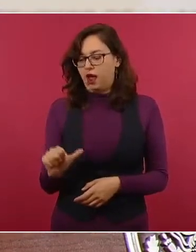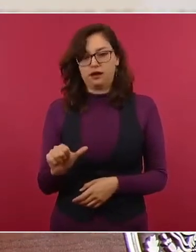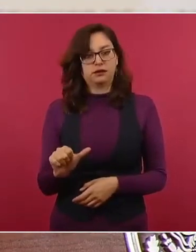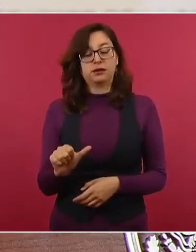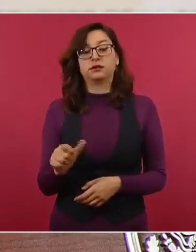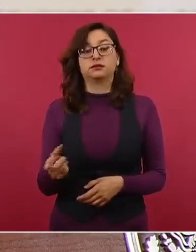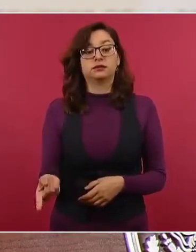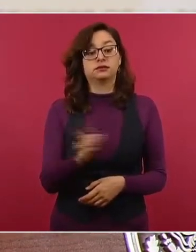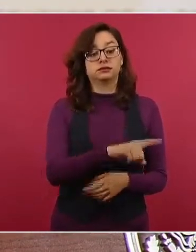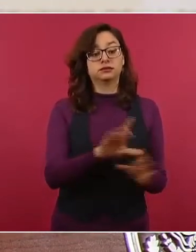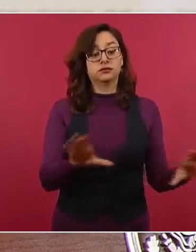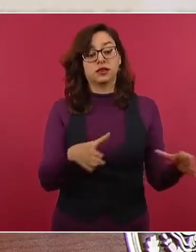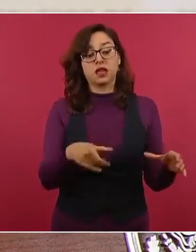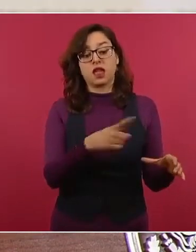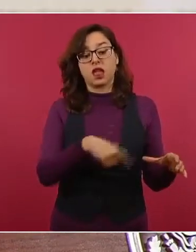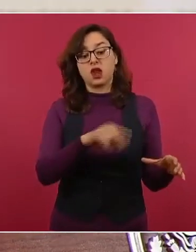neoliberales o neoporfiristas